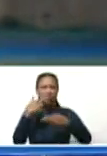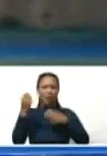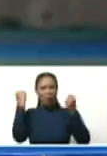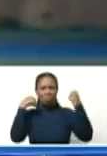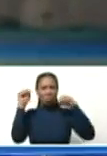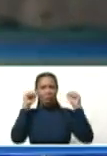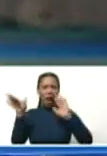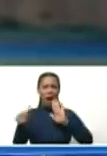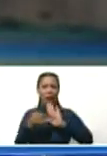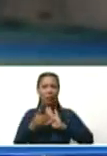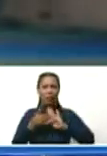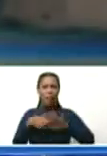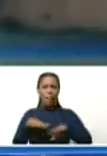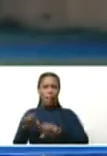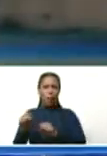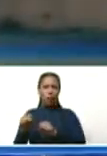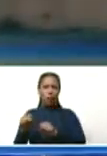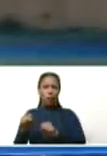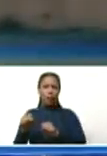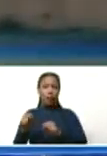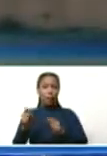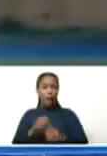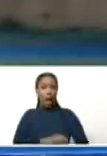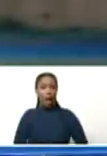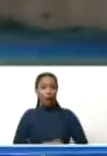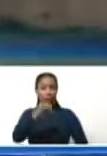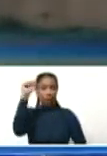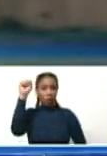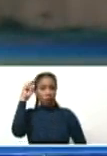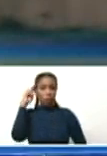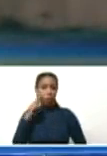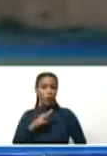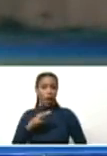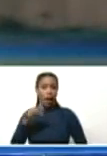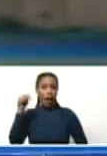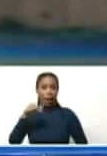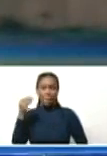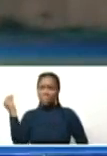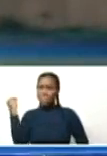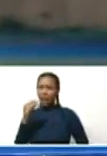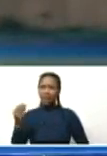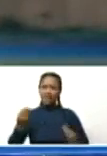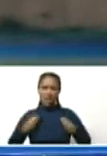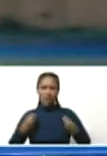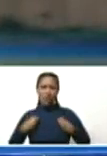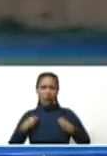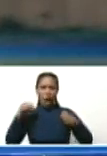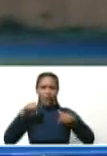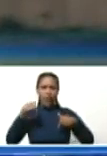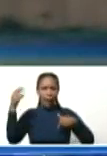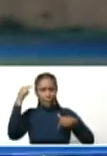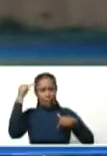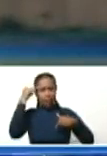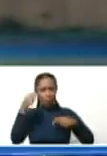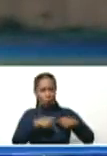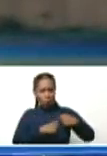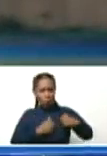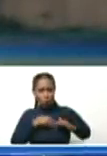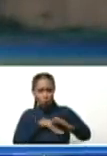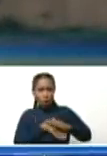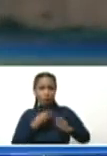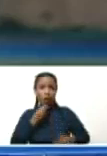anticolonialista, antiimperialista del libertador Simón Bolívar está más vivo que nunca en la mente y en el corazón de